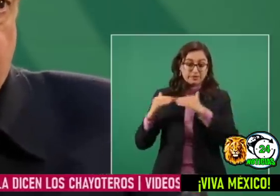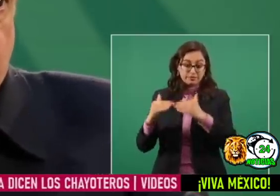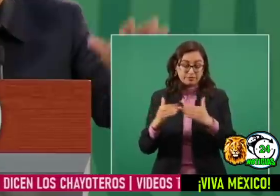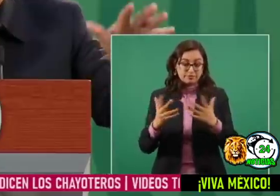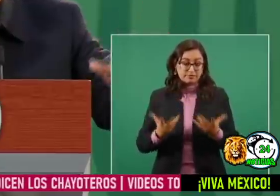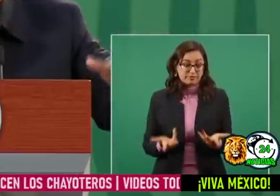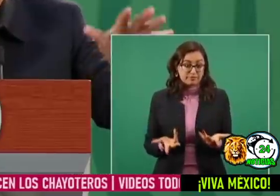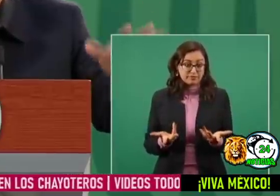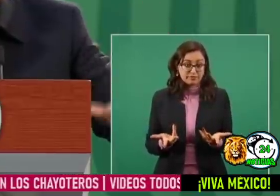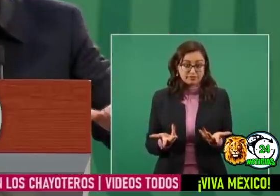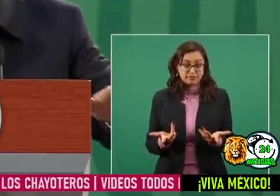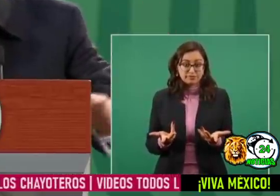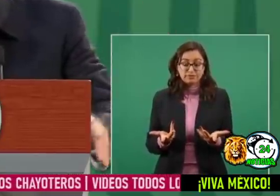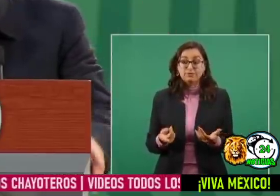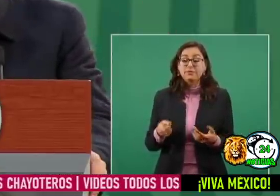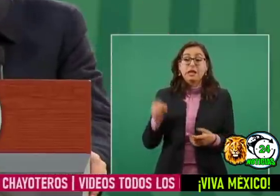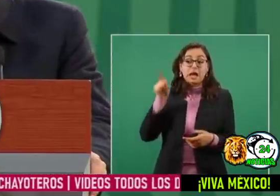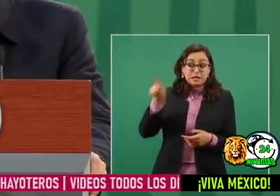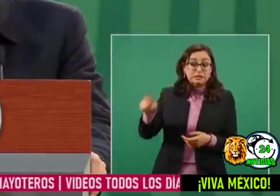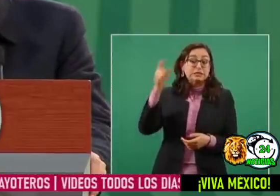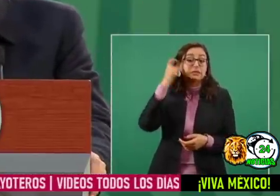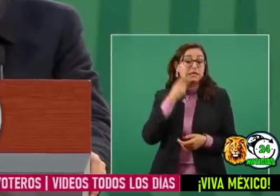los guerrerenses,